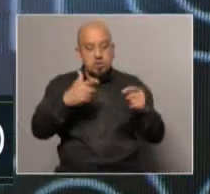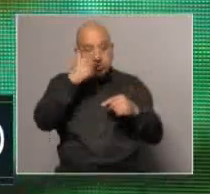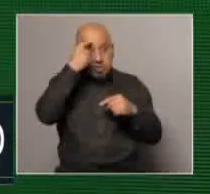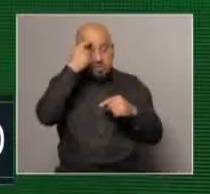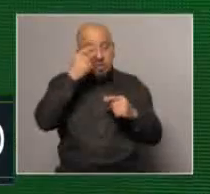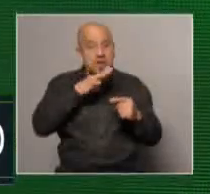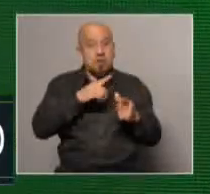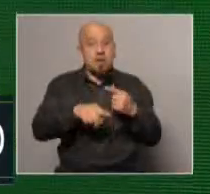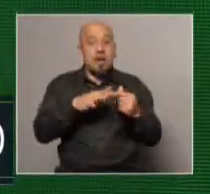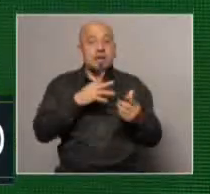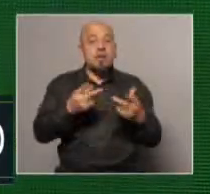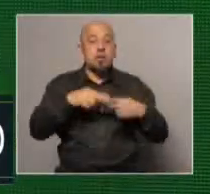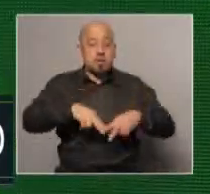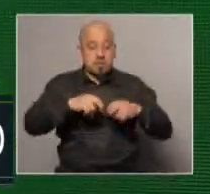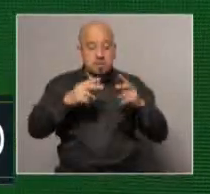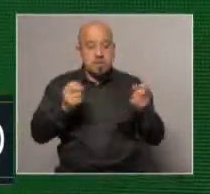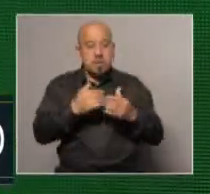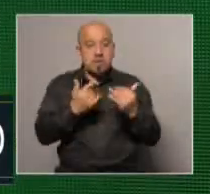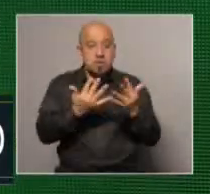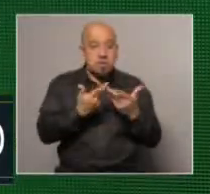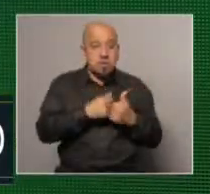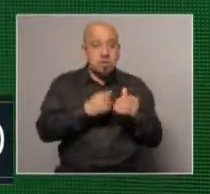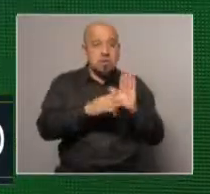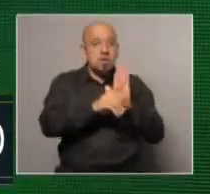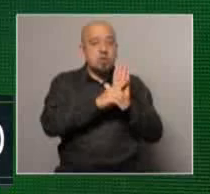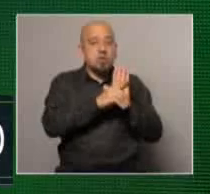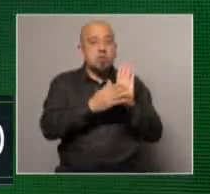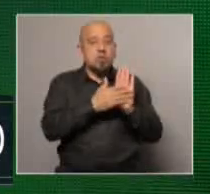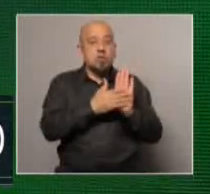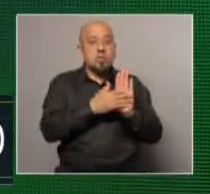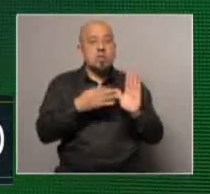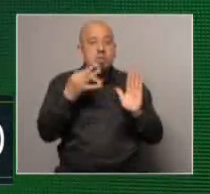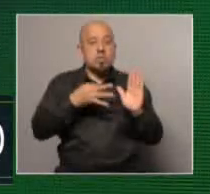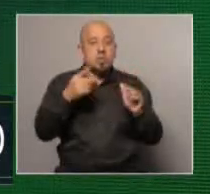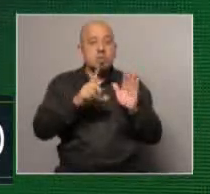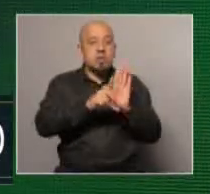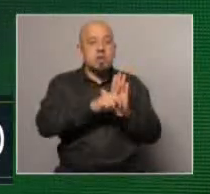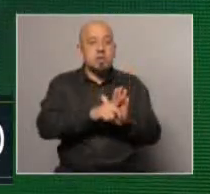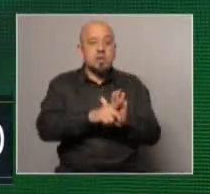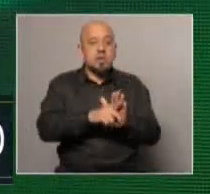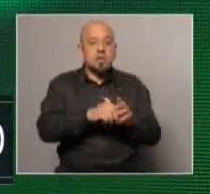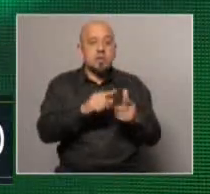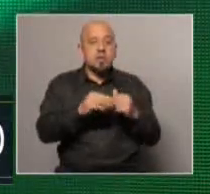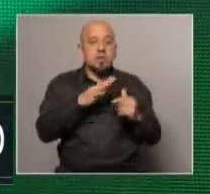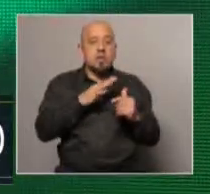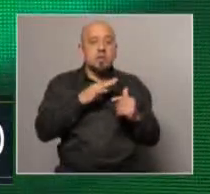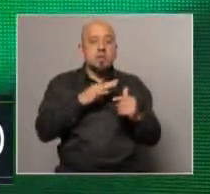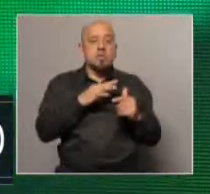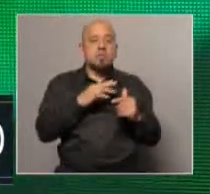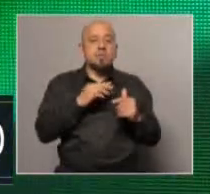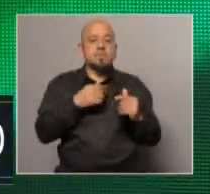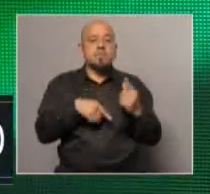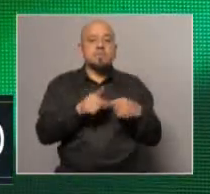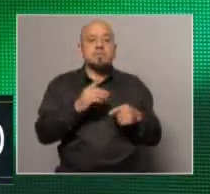Lo que tenemos es ordenar los decretos para que esas leyes se cumplan en el espíritu de esas leyes, ¿no? ¿no? Lo que pasa es eso, es que tenemos todo un ordenamiento jurídico con